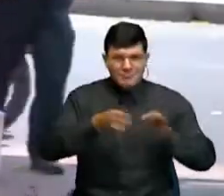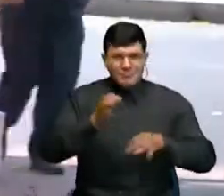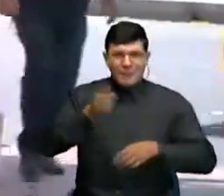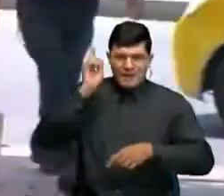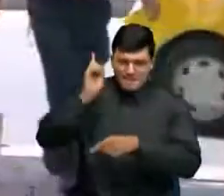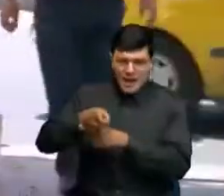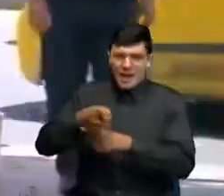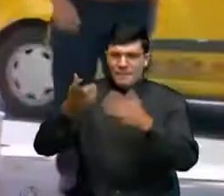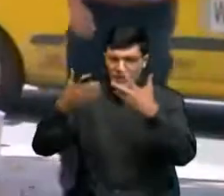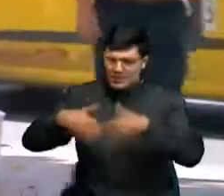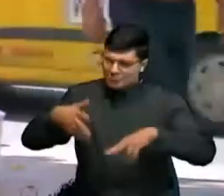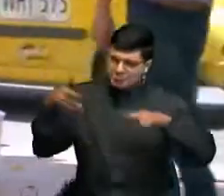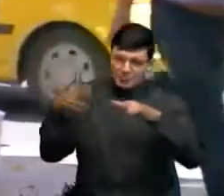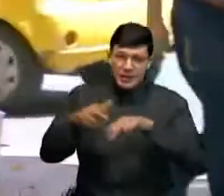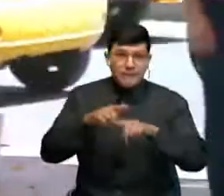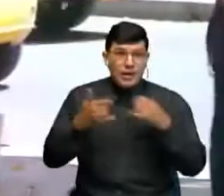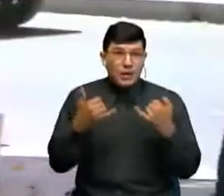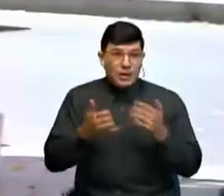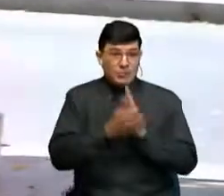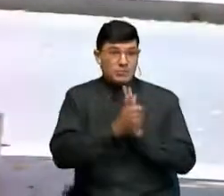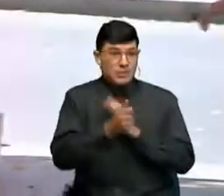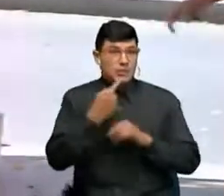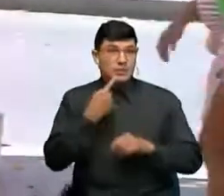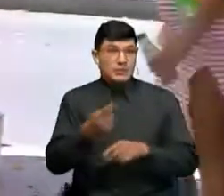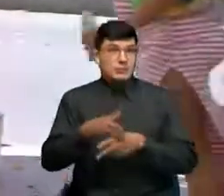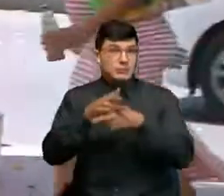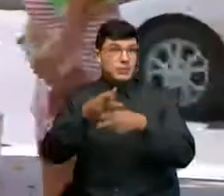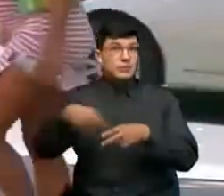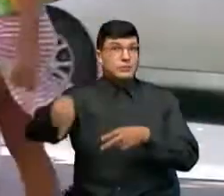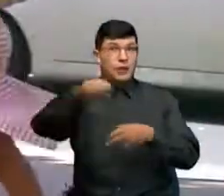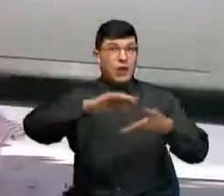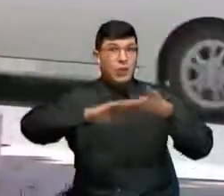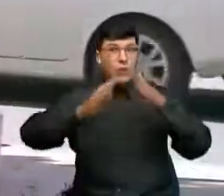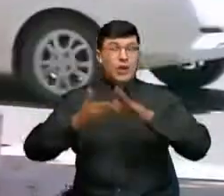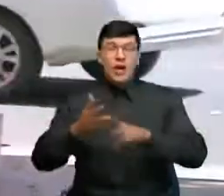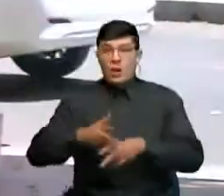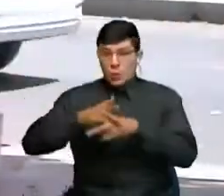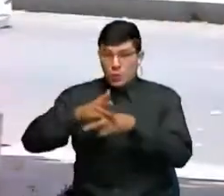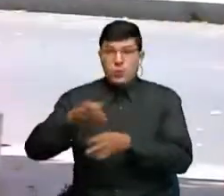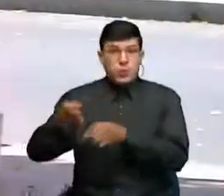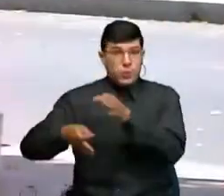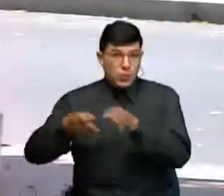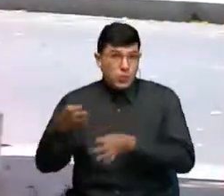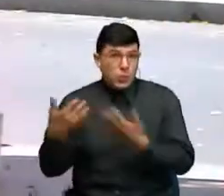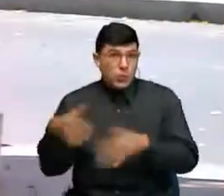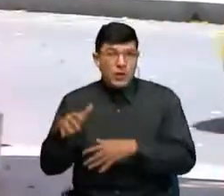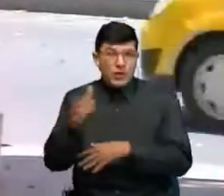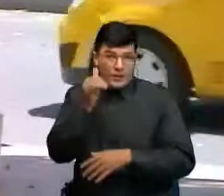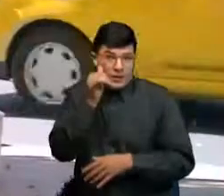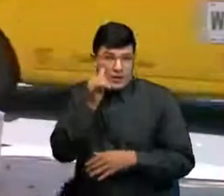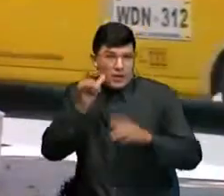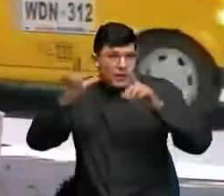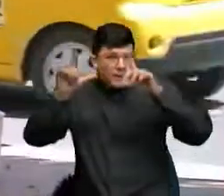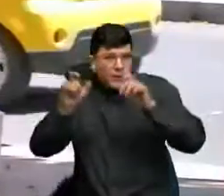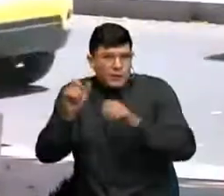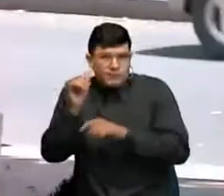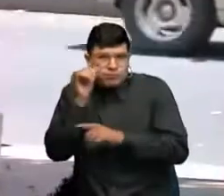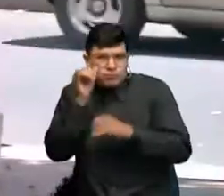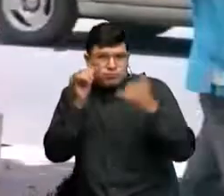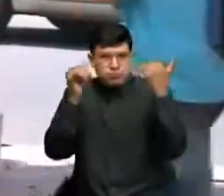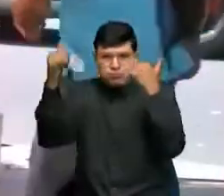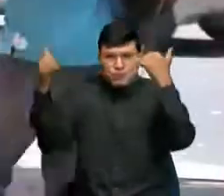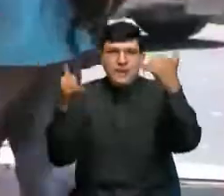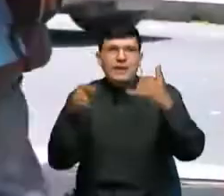dijeron a la comunidad, mucho cuidado, las fotodetecciones electrónicas, como se les llama en la capital norte-santandereana, continúan,